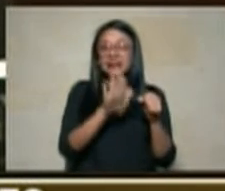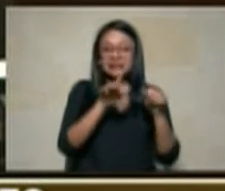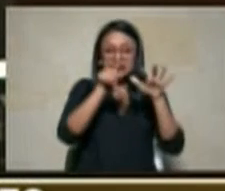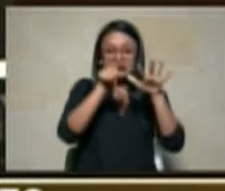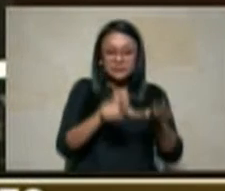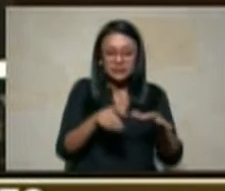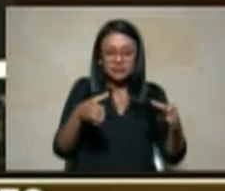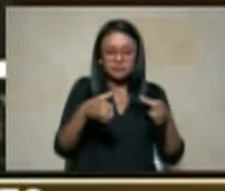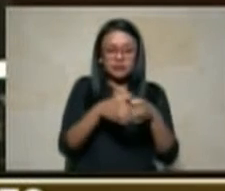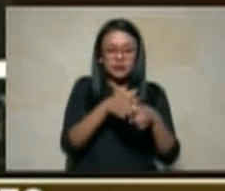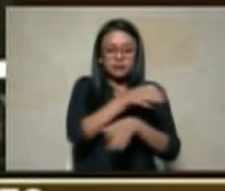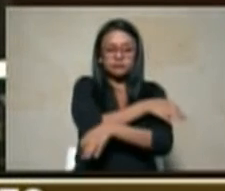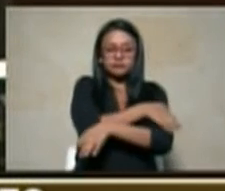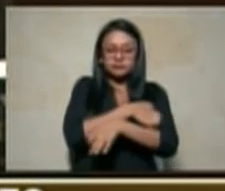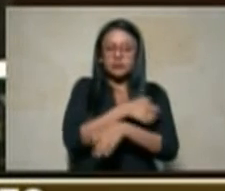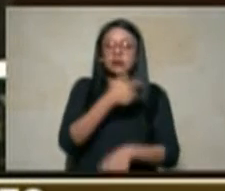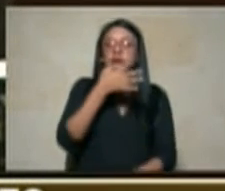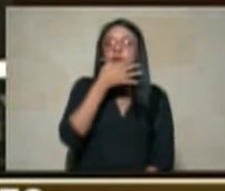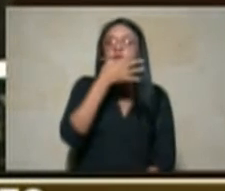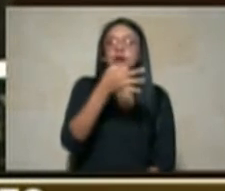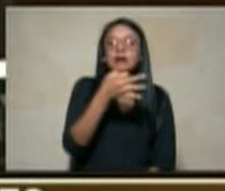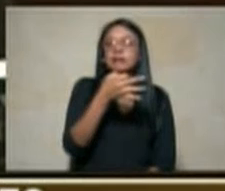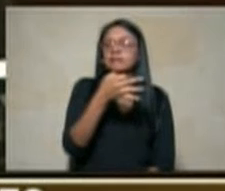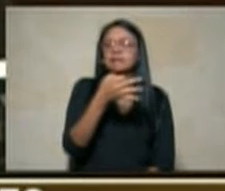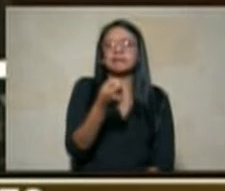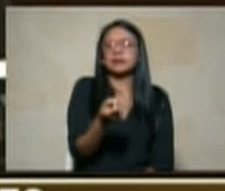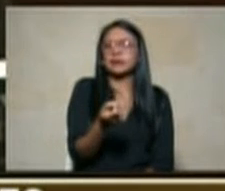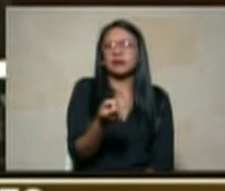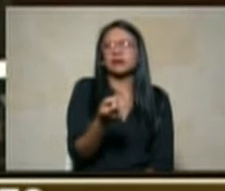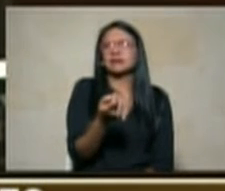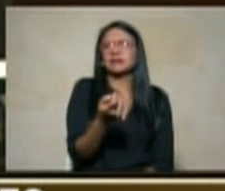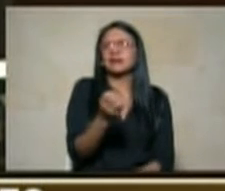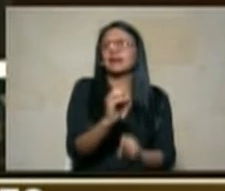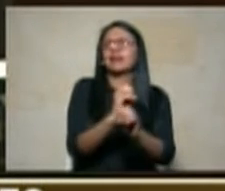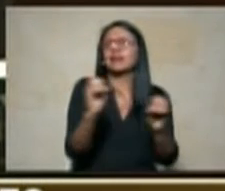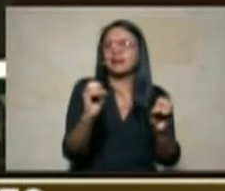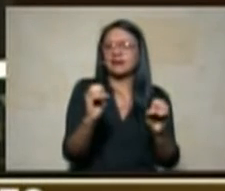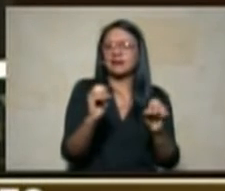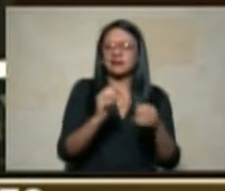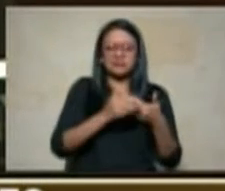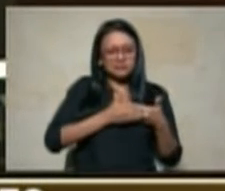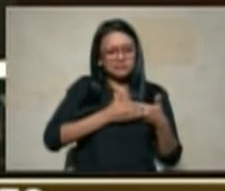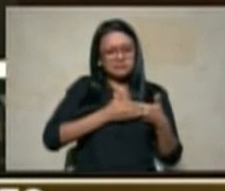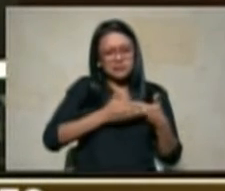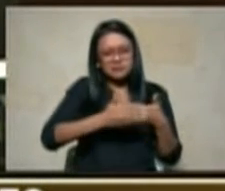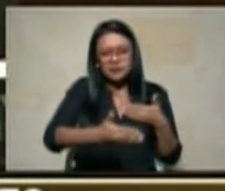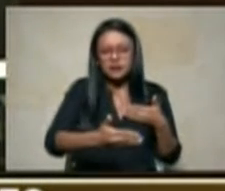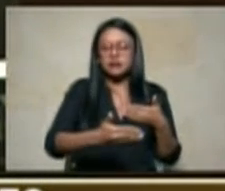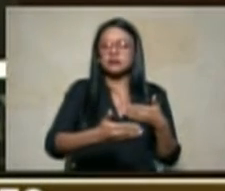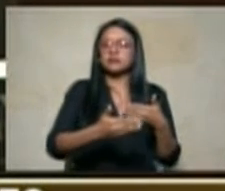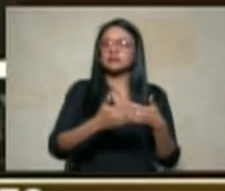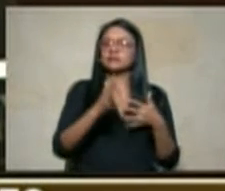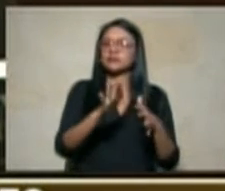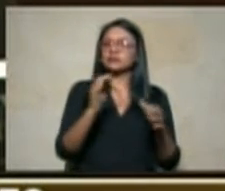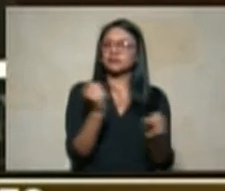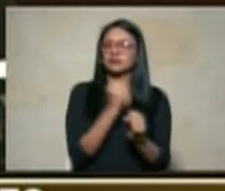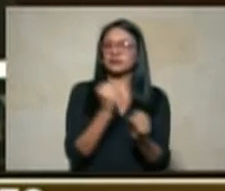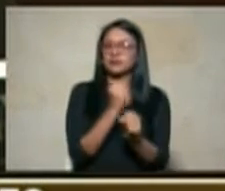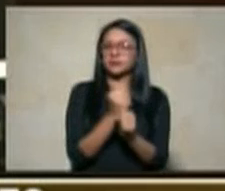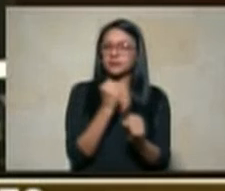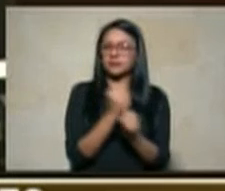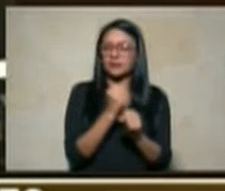poco o nada ha podido adelantar de su trabajo de investigación. Les